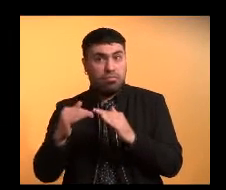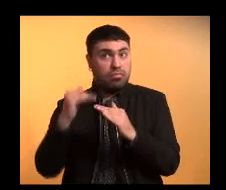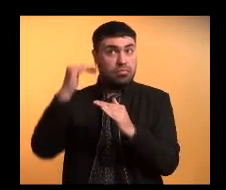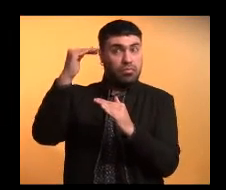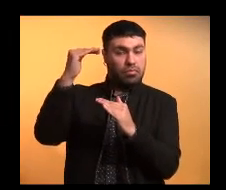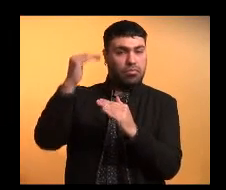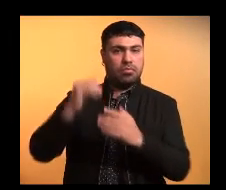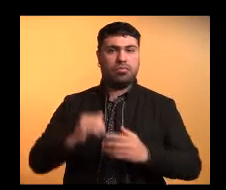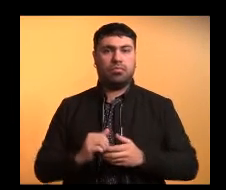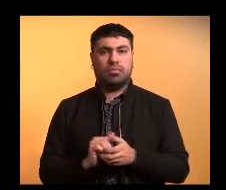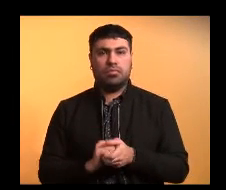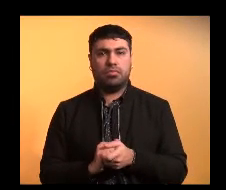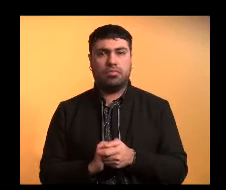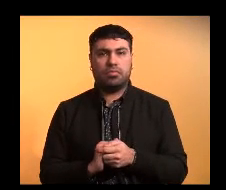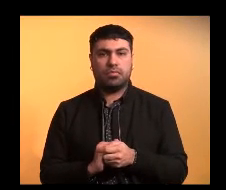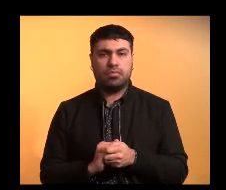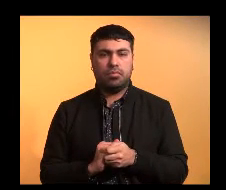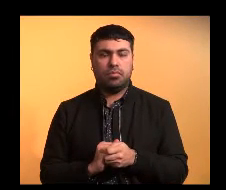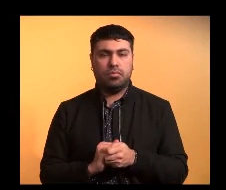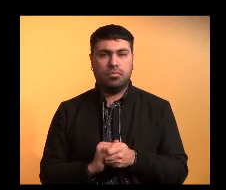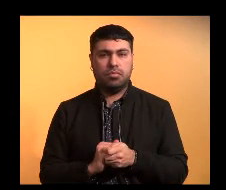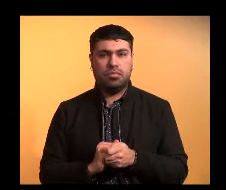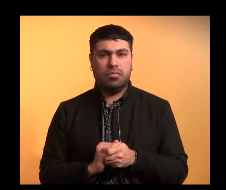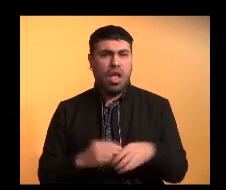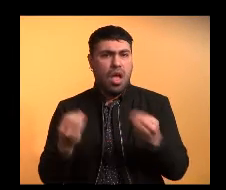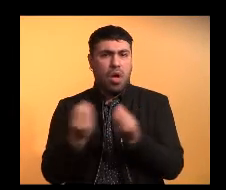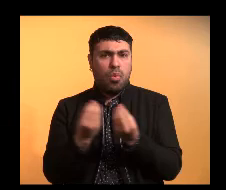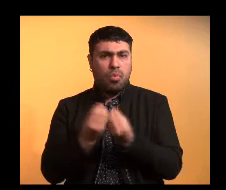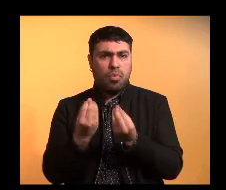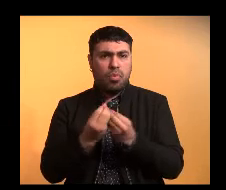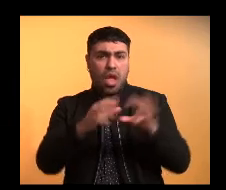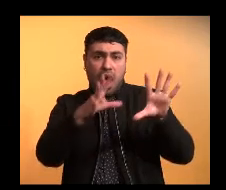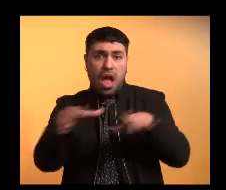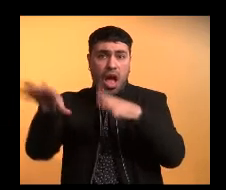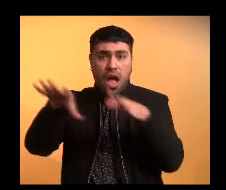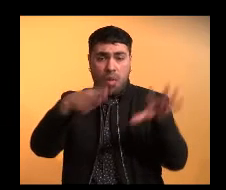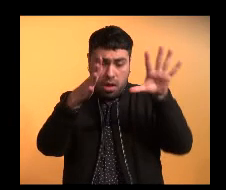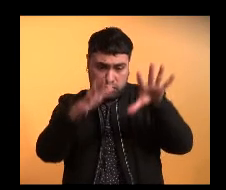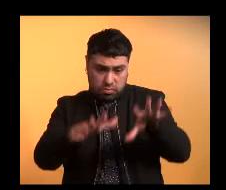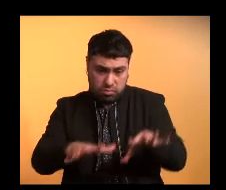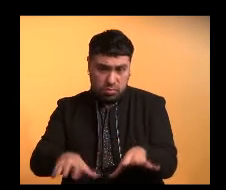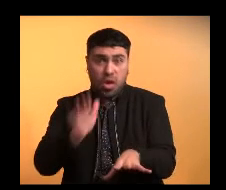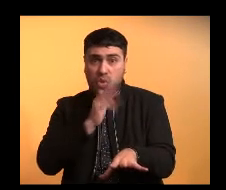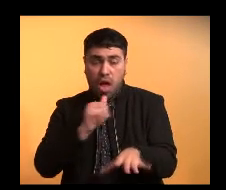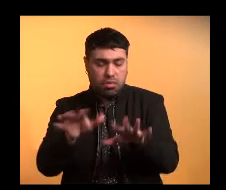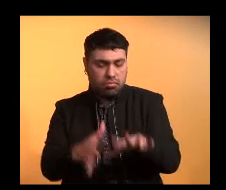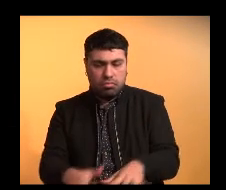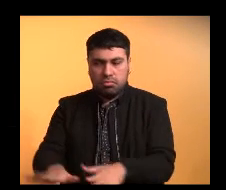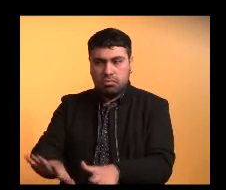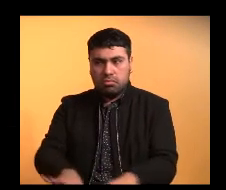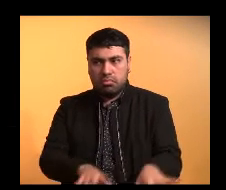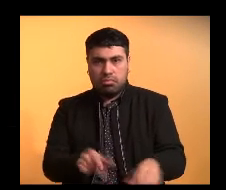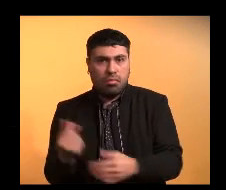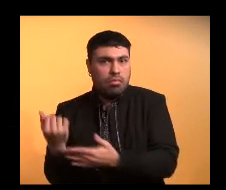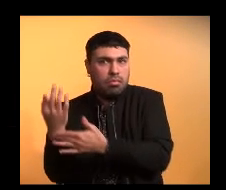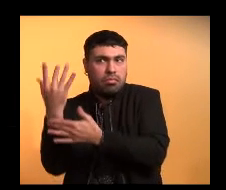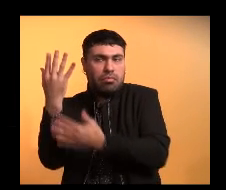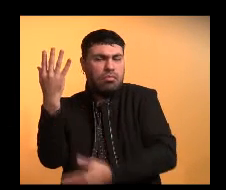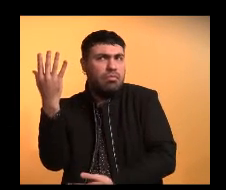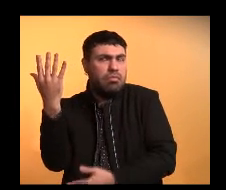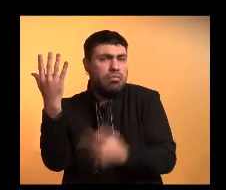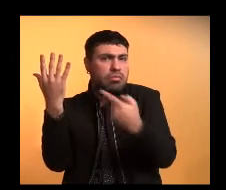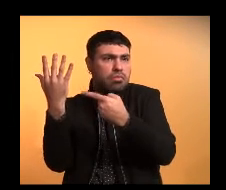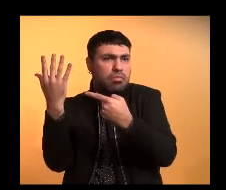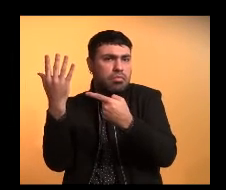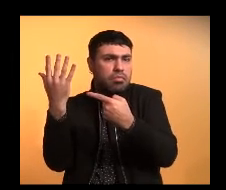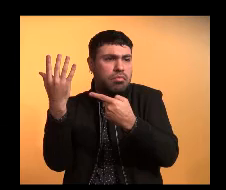alta usualmente están varias horas sin recibir agua, entonces muchas de ellas lo que hacen es que trabajan solamente o reciben